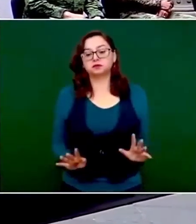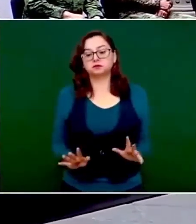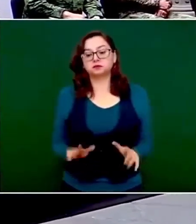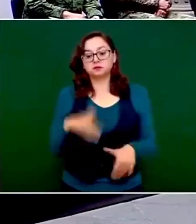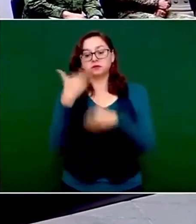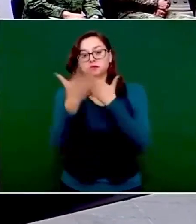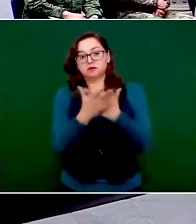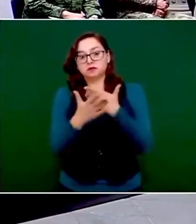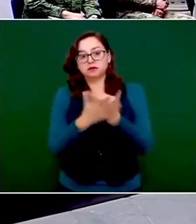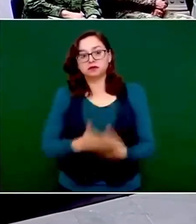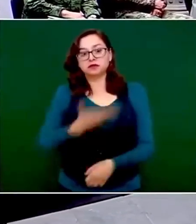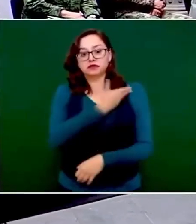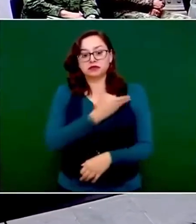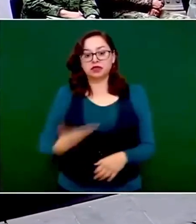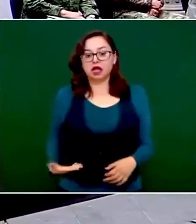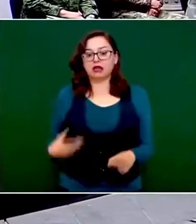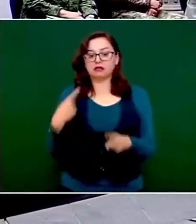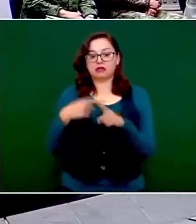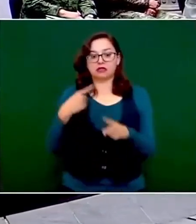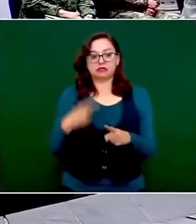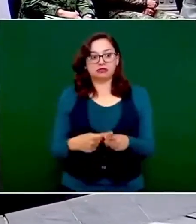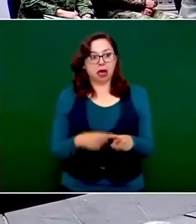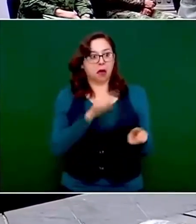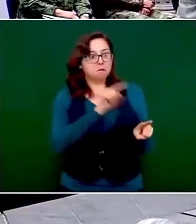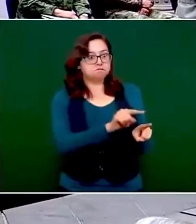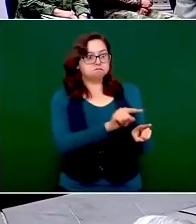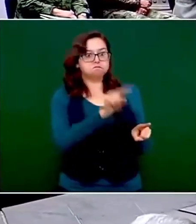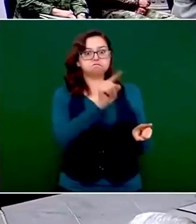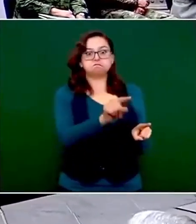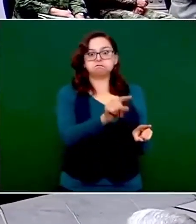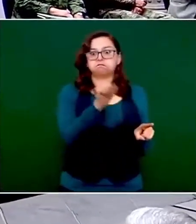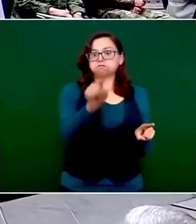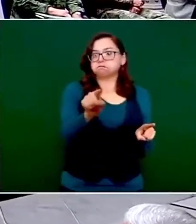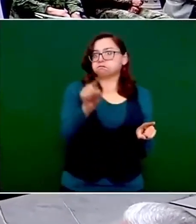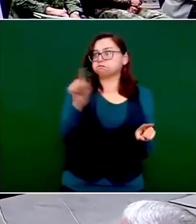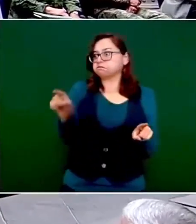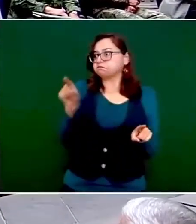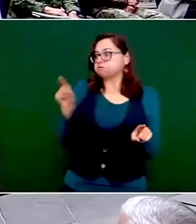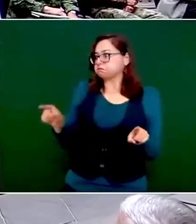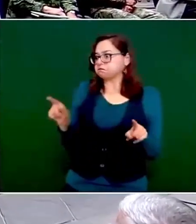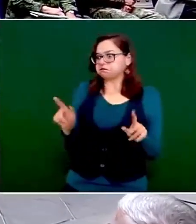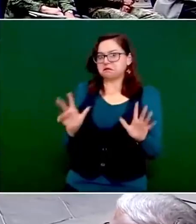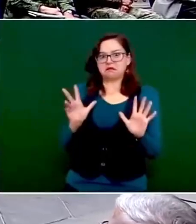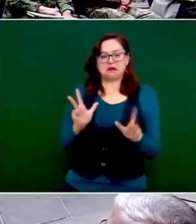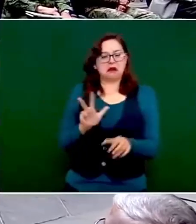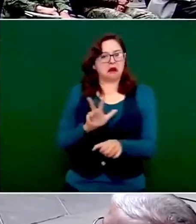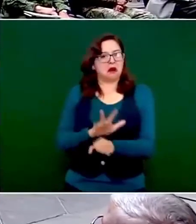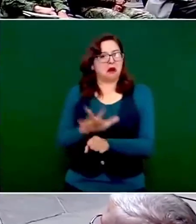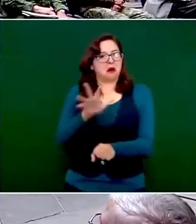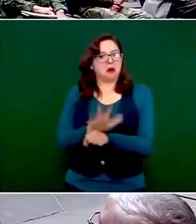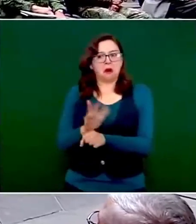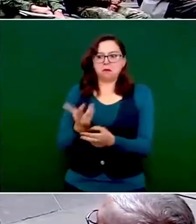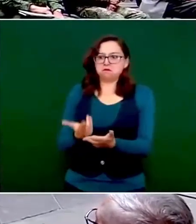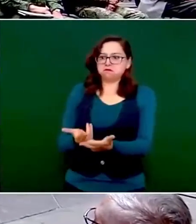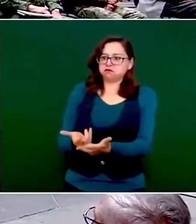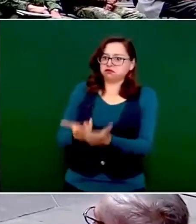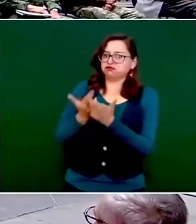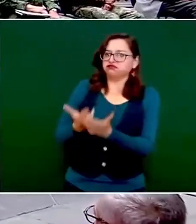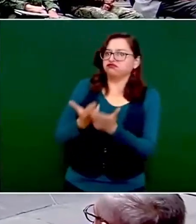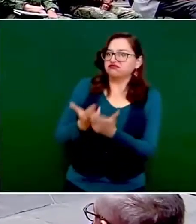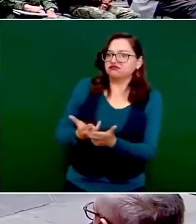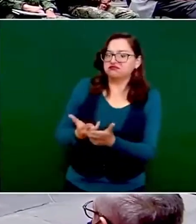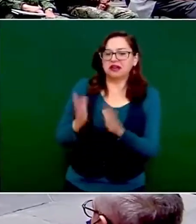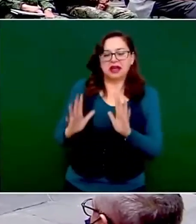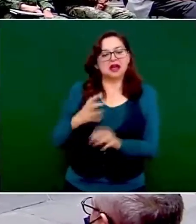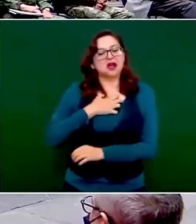y cuando hablo de relevo generacional estoy